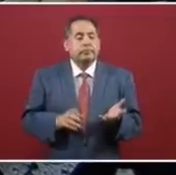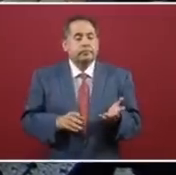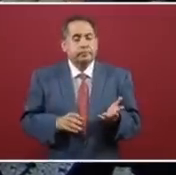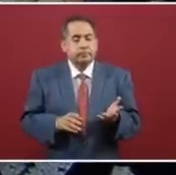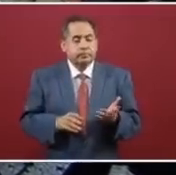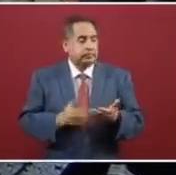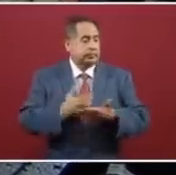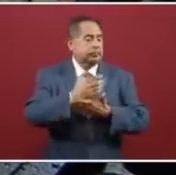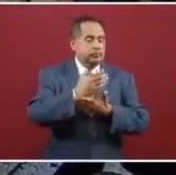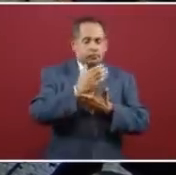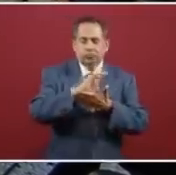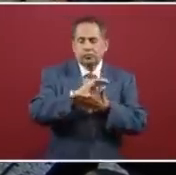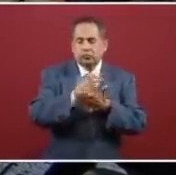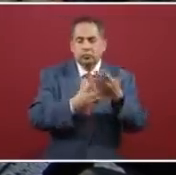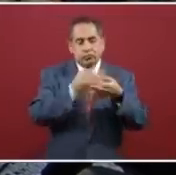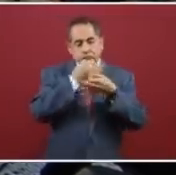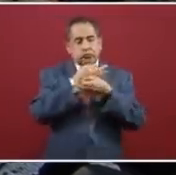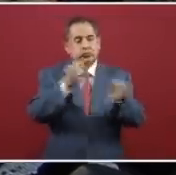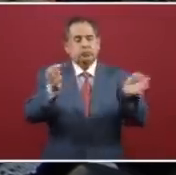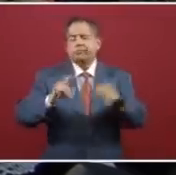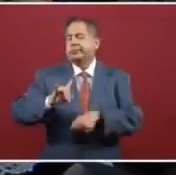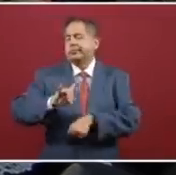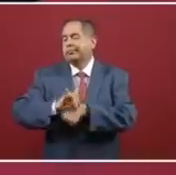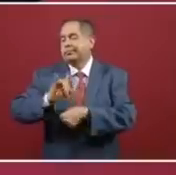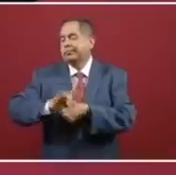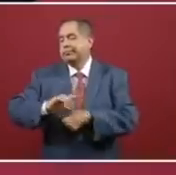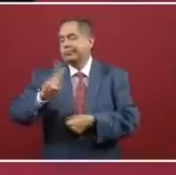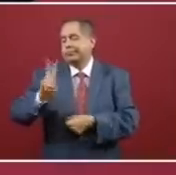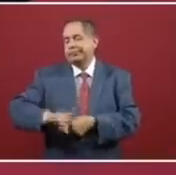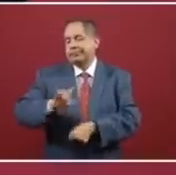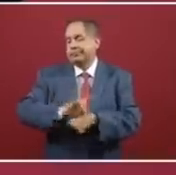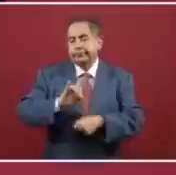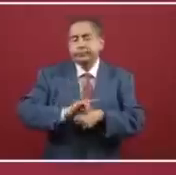licitaciones en apariencia